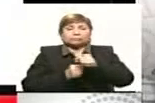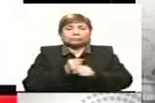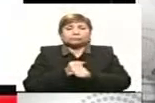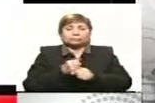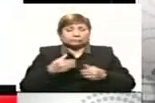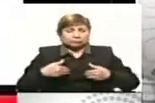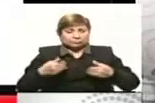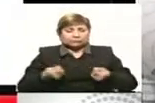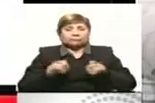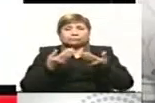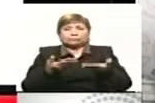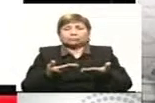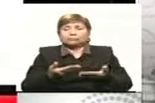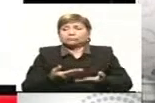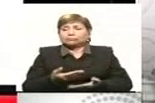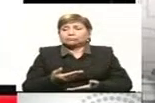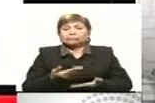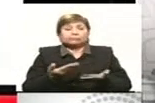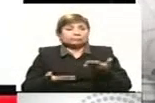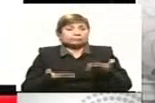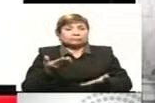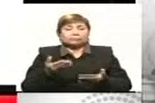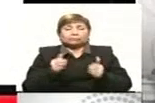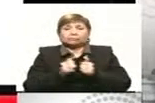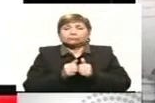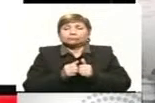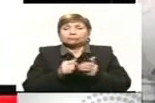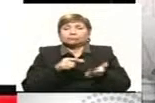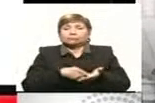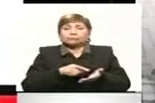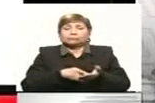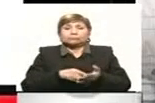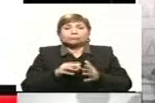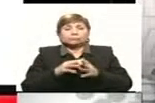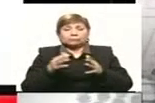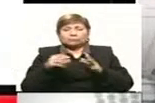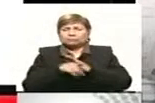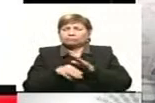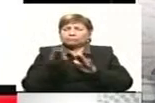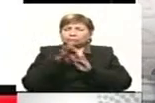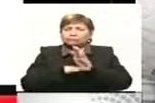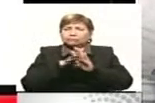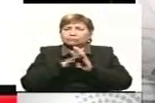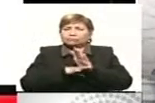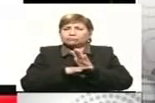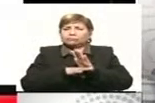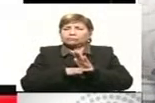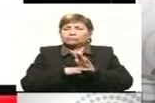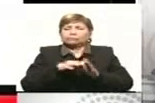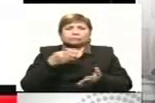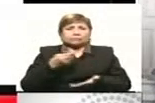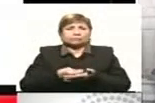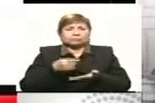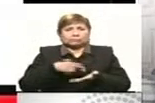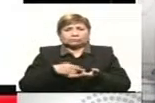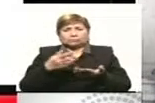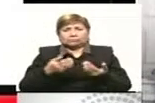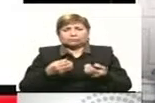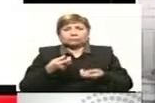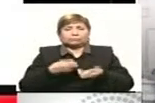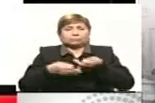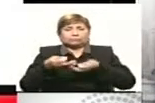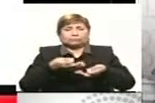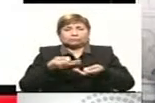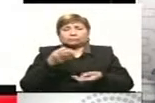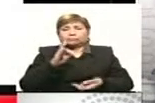nos pueden afectar, ¿no? Un país con mayor deuda interna es un país que está un poco menos al vaivén de las fluctuaciones